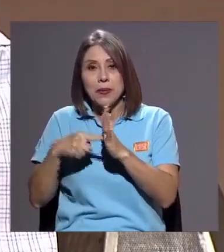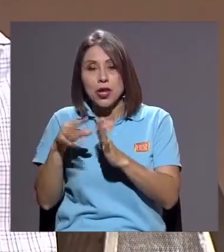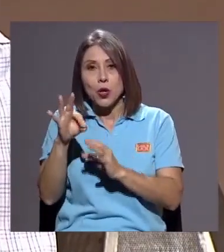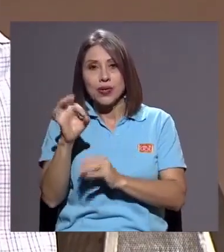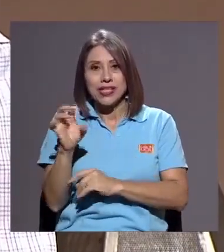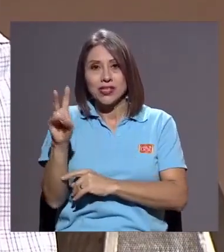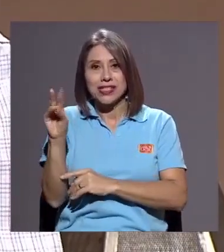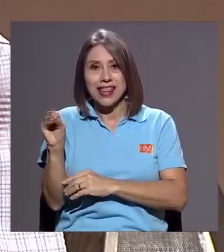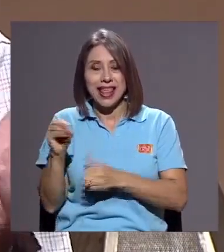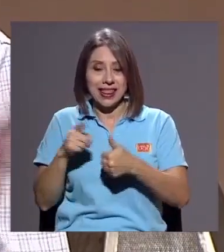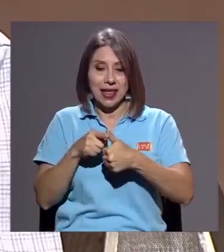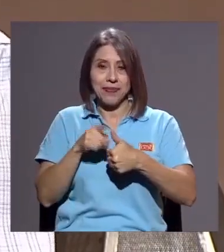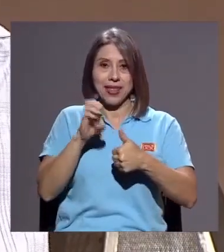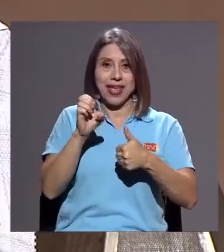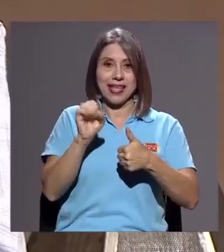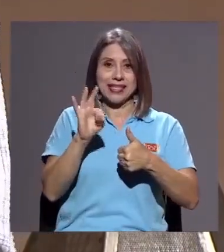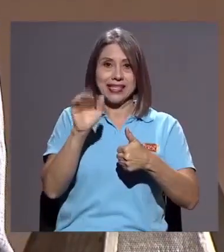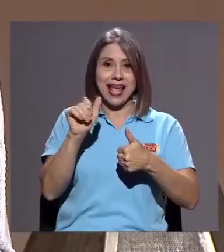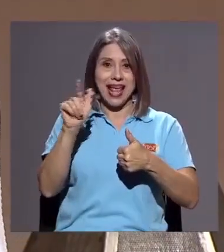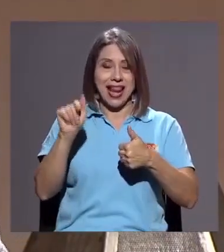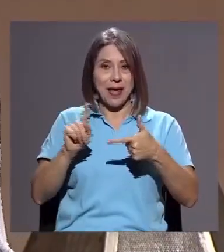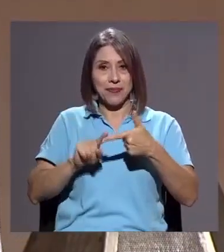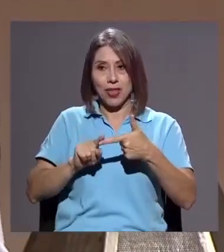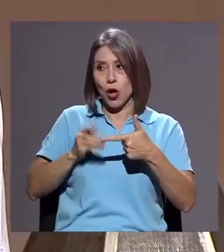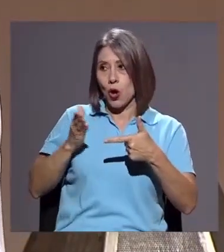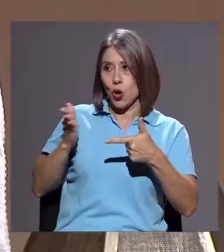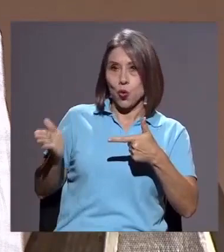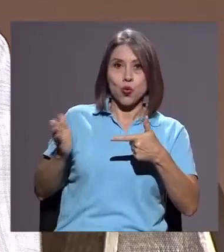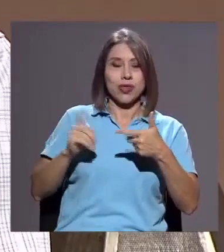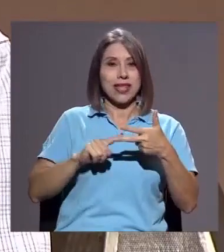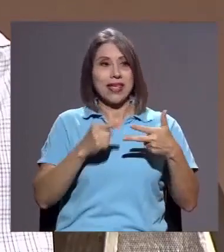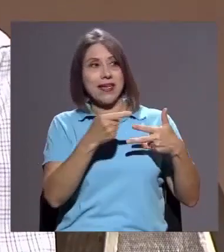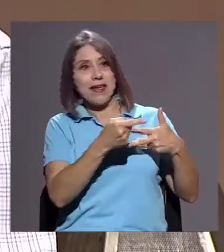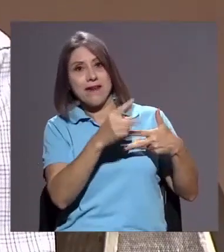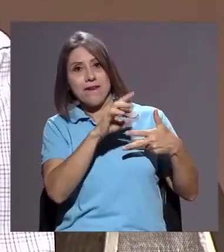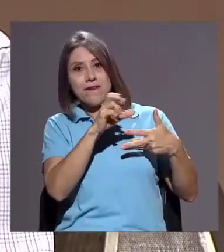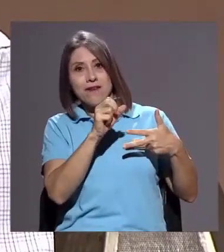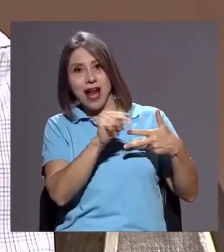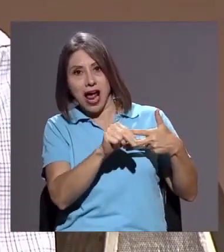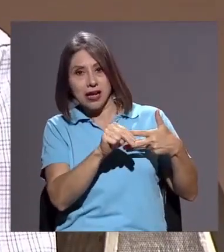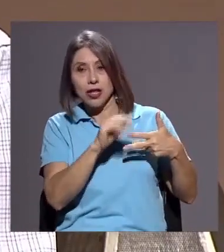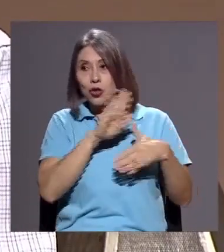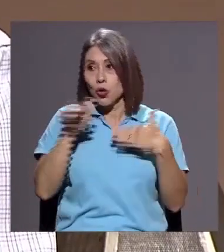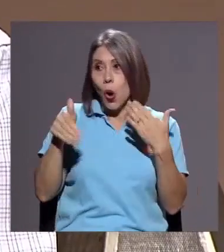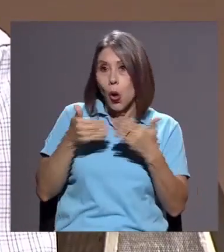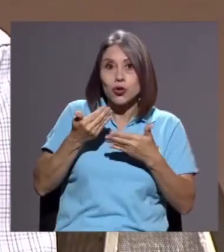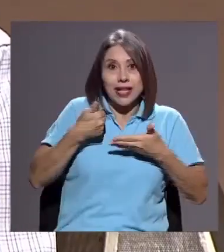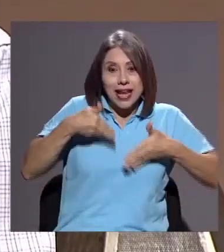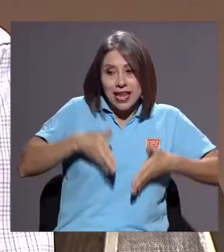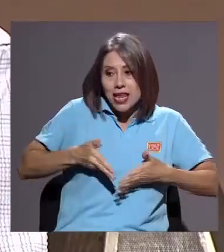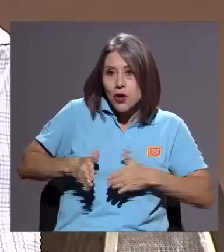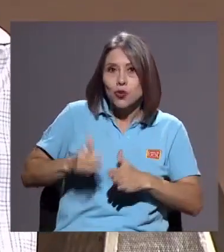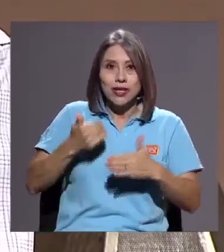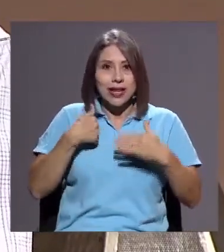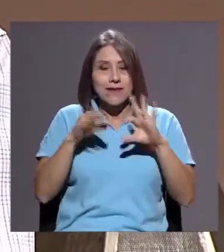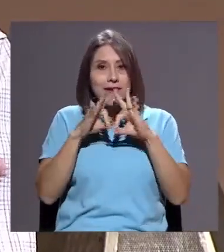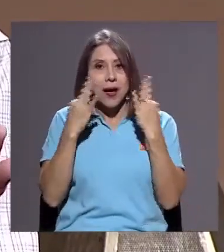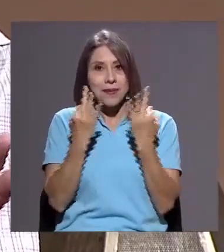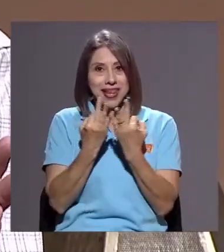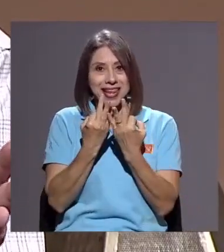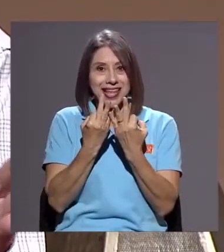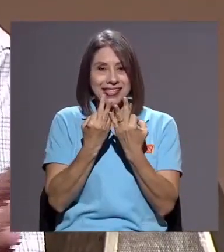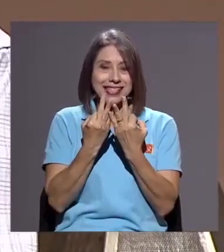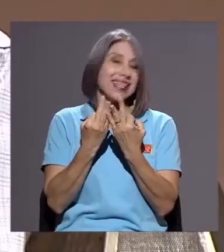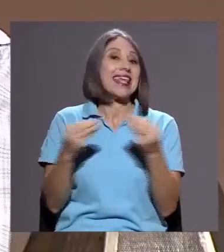tanto Estela como Guti como Fran estaban teniendo sus hijos, sus familias, y